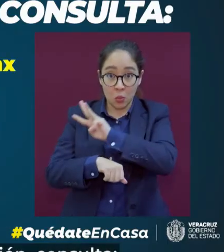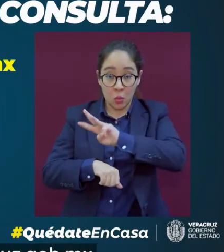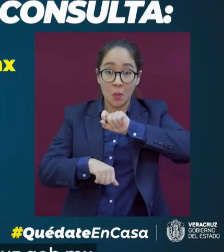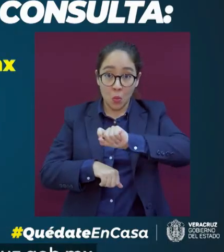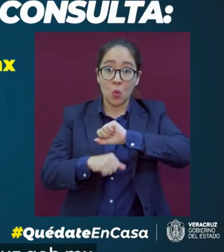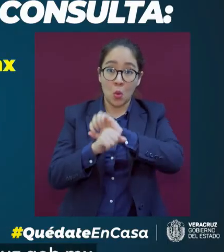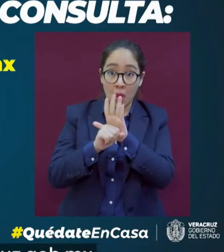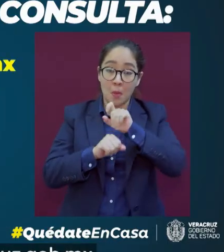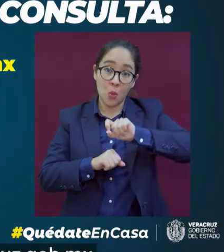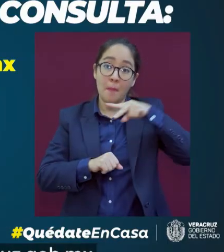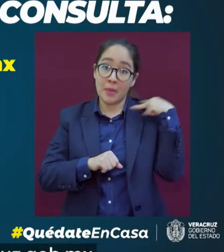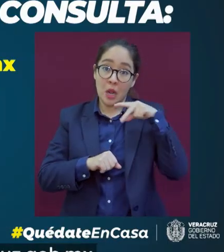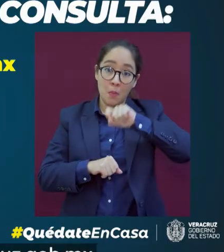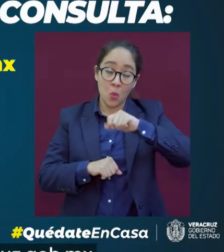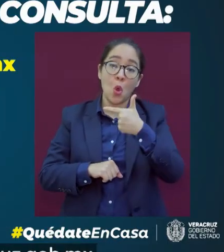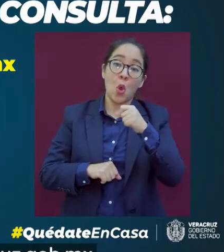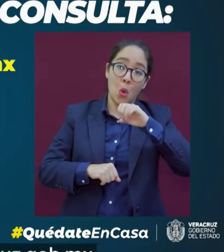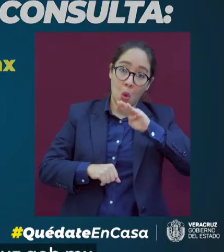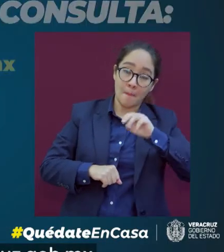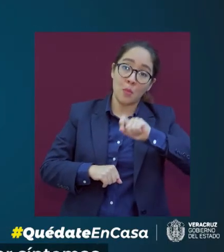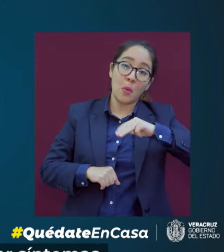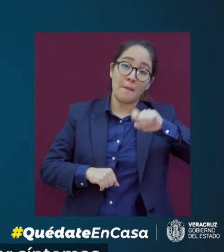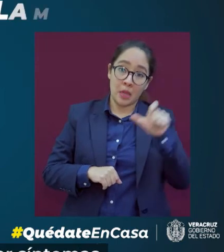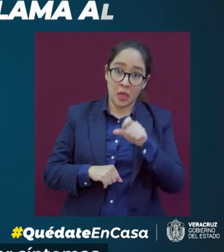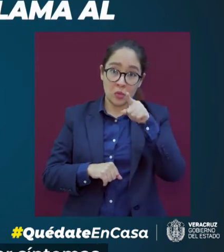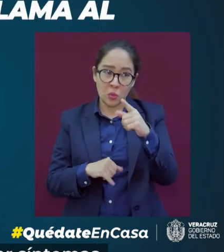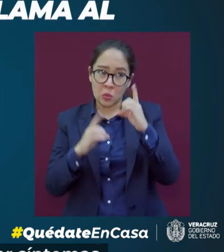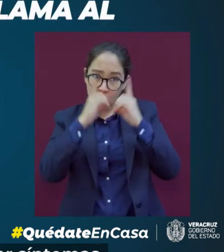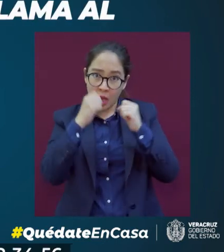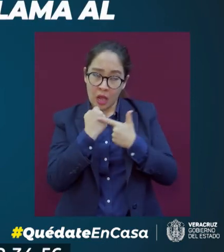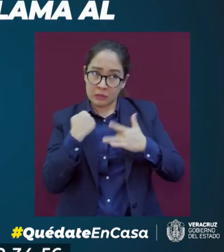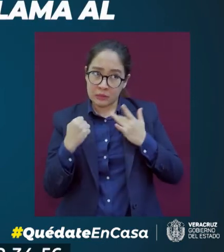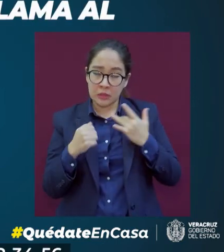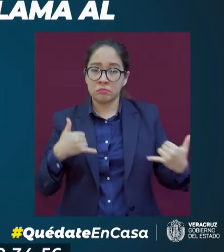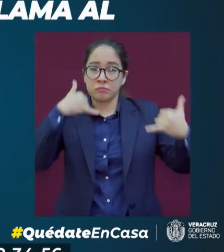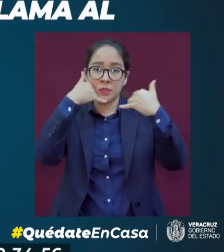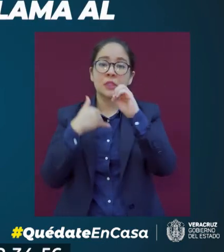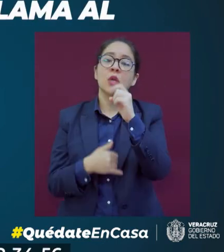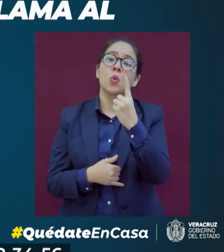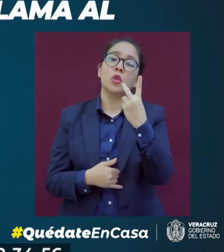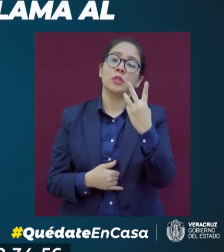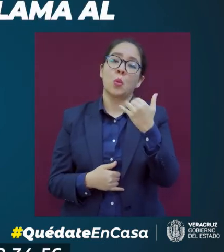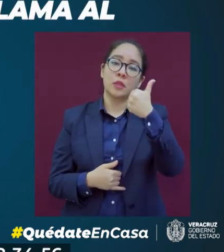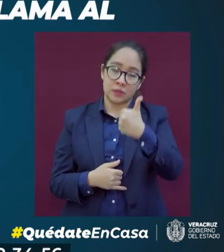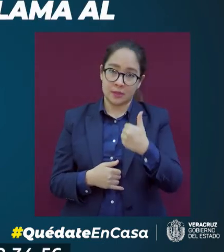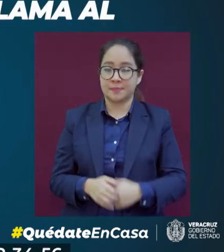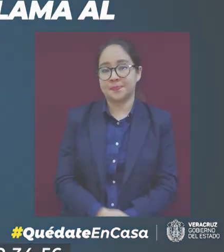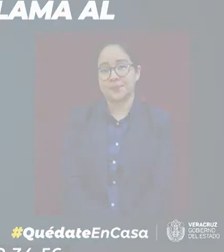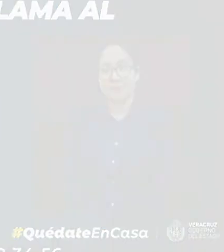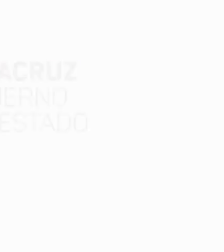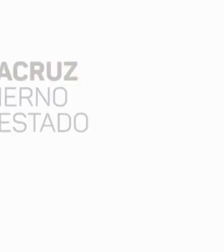consulta coronavirus.veracruz.gov.mx. En caso de presentar síntomas, llama al 800-0123